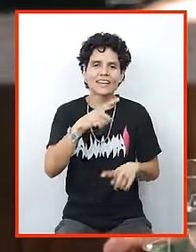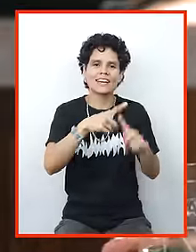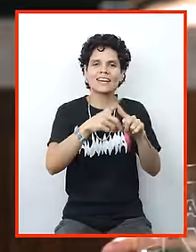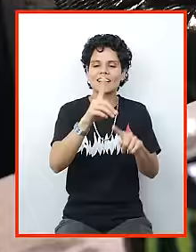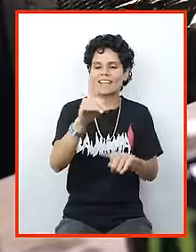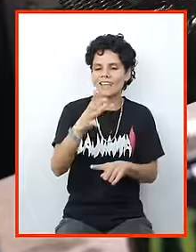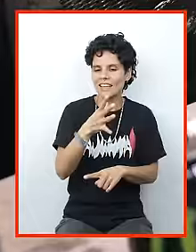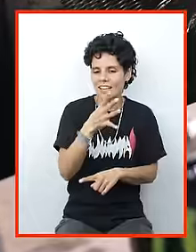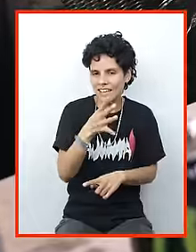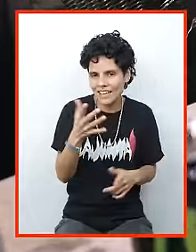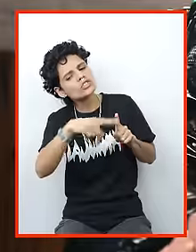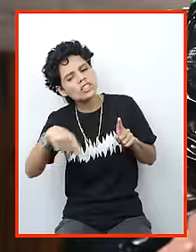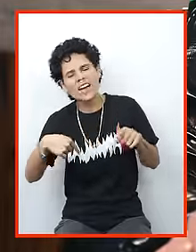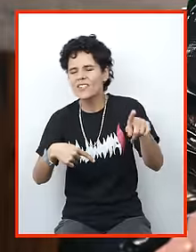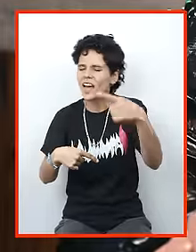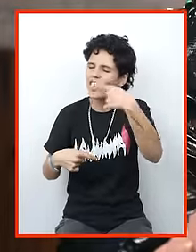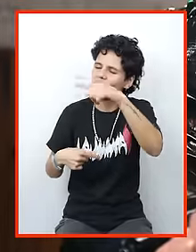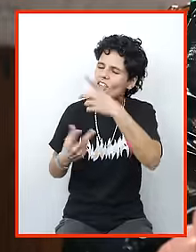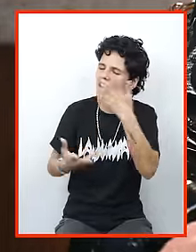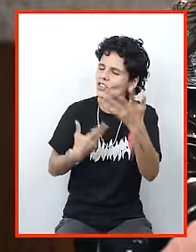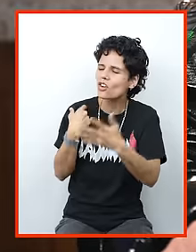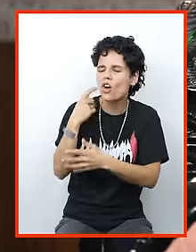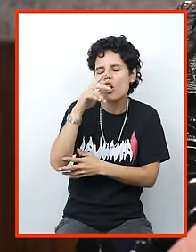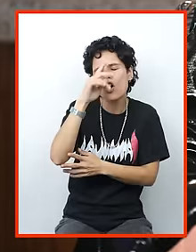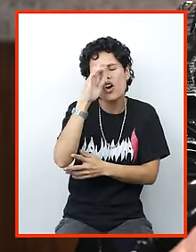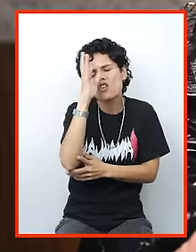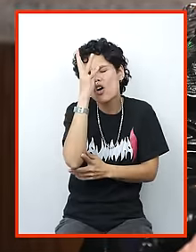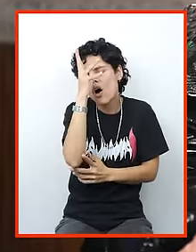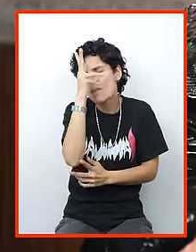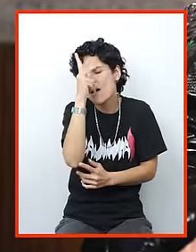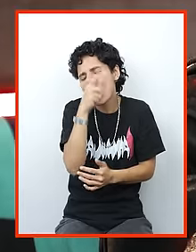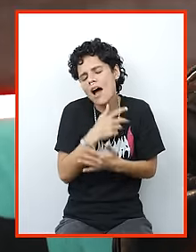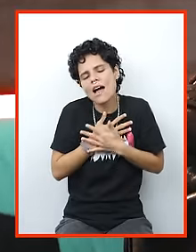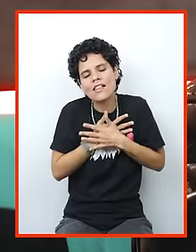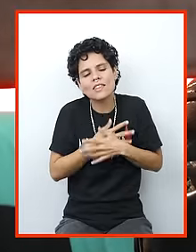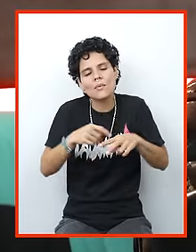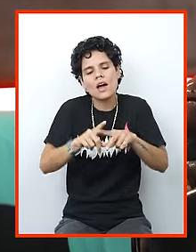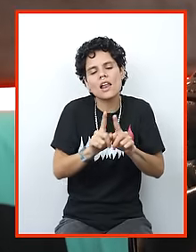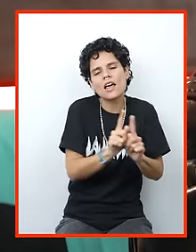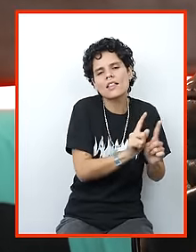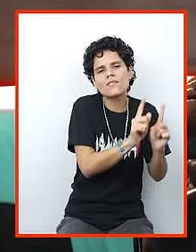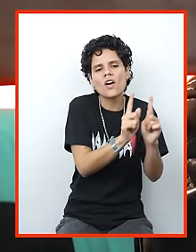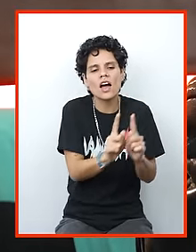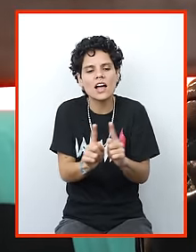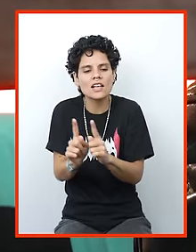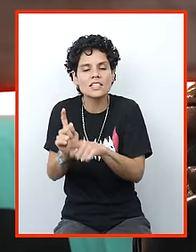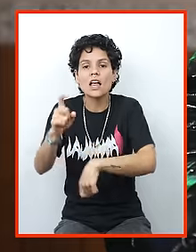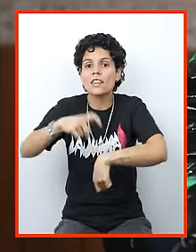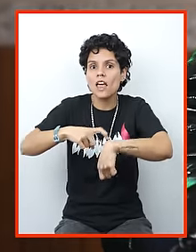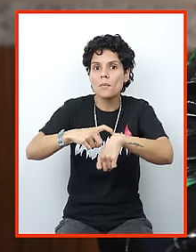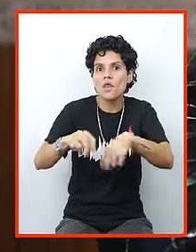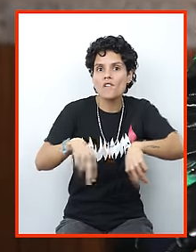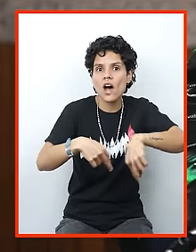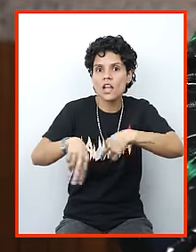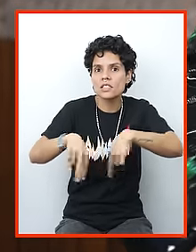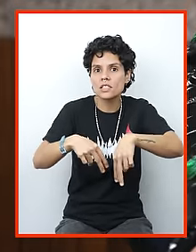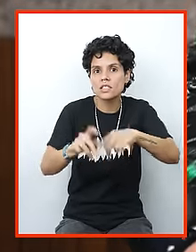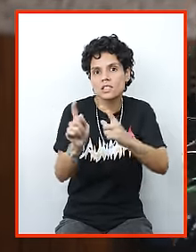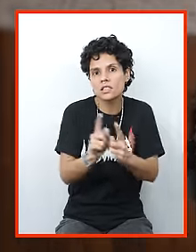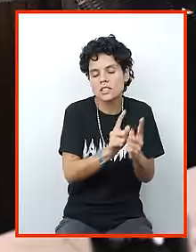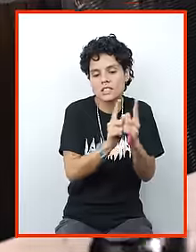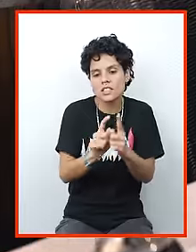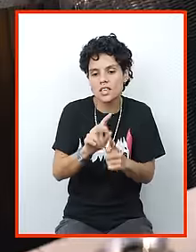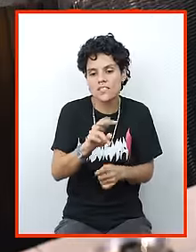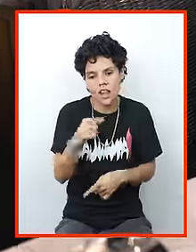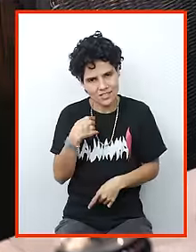Momento que de... LOL. Había una estrella que era muy romántica, así, bro, así de más. Como, que era como un vals. Tiempo de vals. Tiempo. ¡Uy, se la sabe